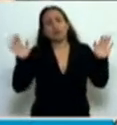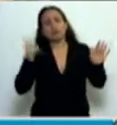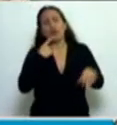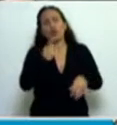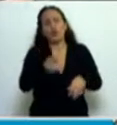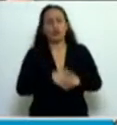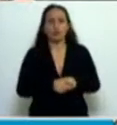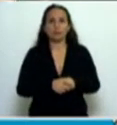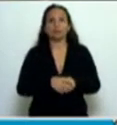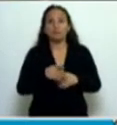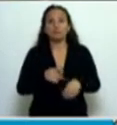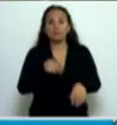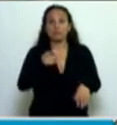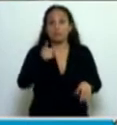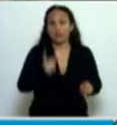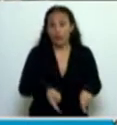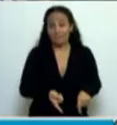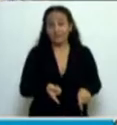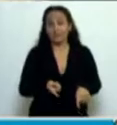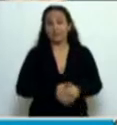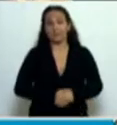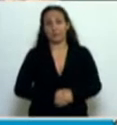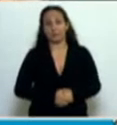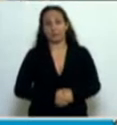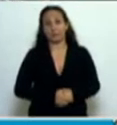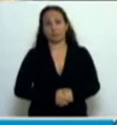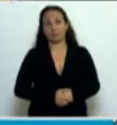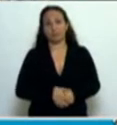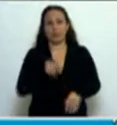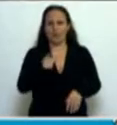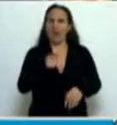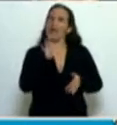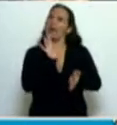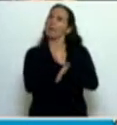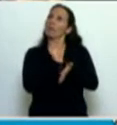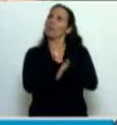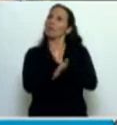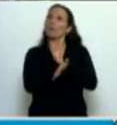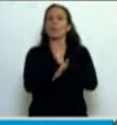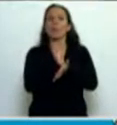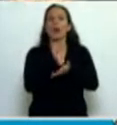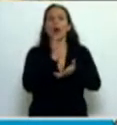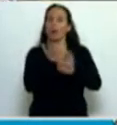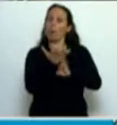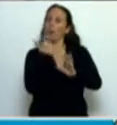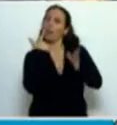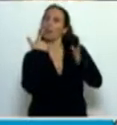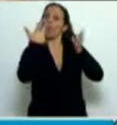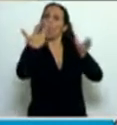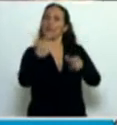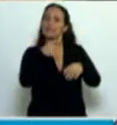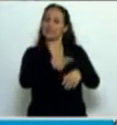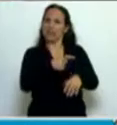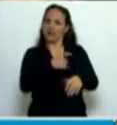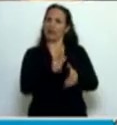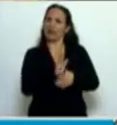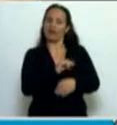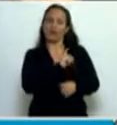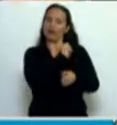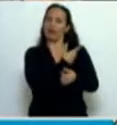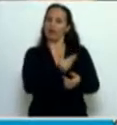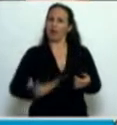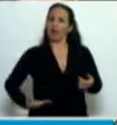para mayor limitación, pone que es como requisito una mayoría especial de los dos tercios. No es para preocuparse, eso fue otro cuestionamiento